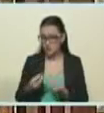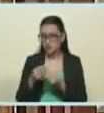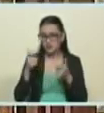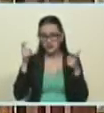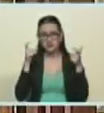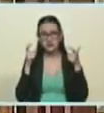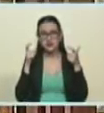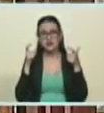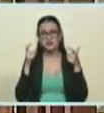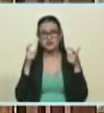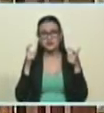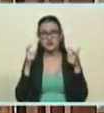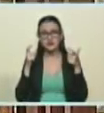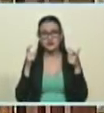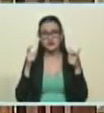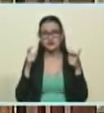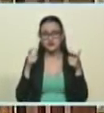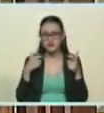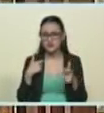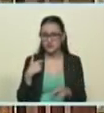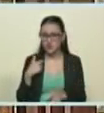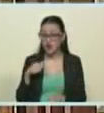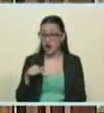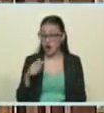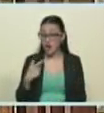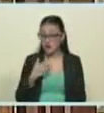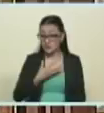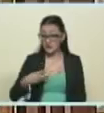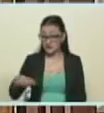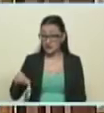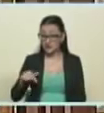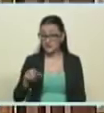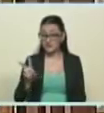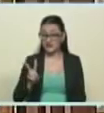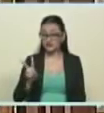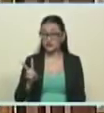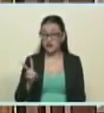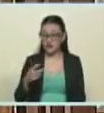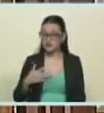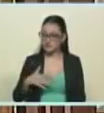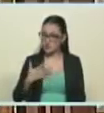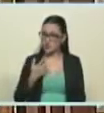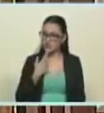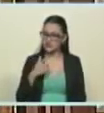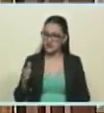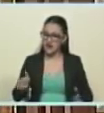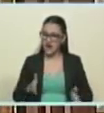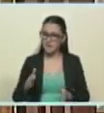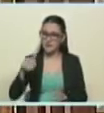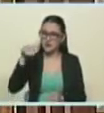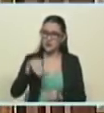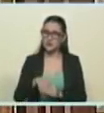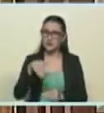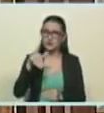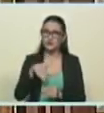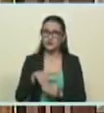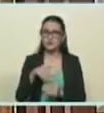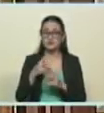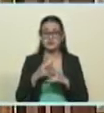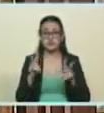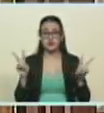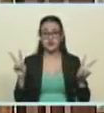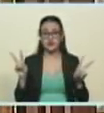Chávez y después de haberme tocado estar al frente de esta revolución, estos años, yo les puedo decir, del camino electoral